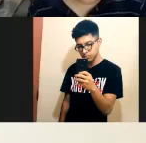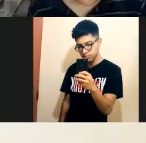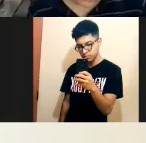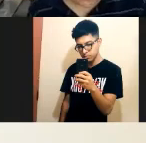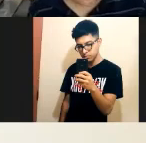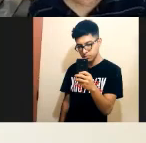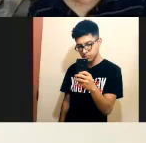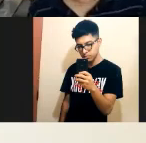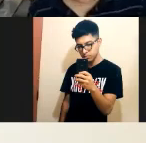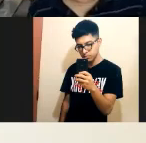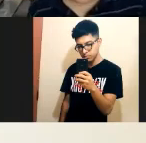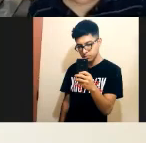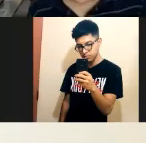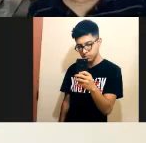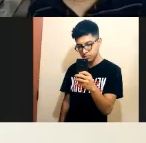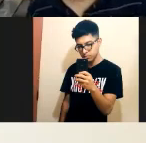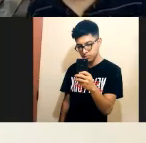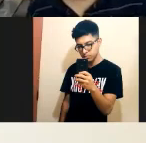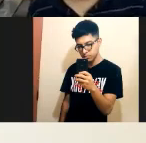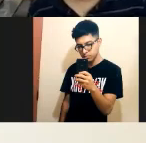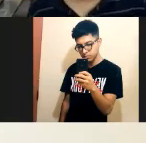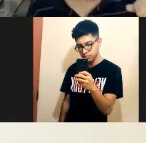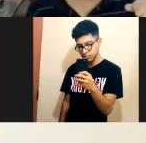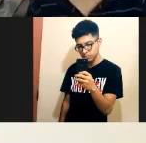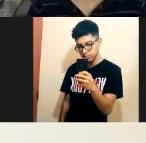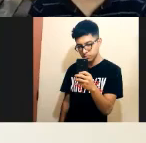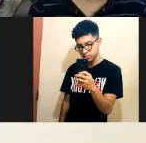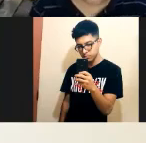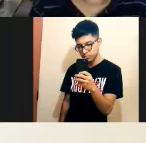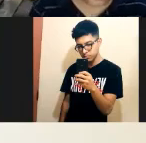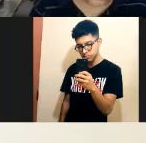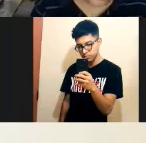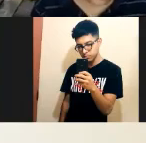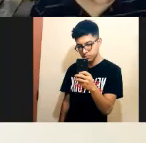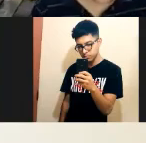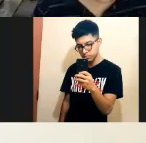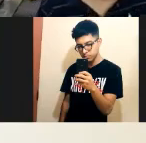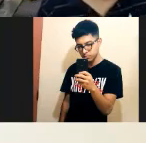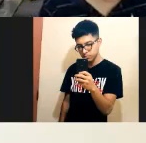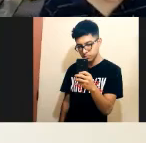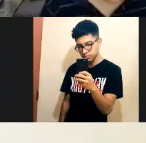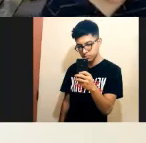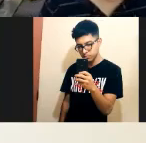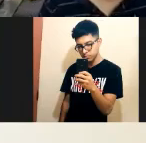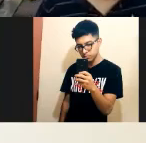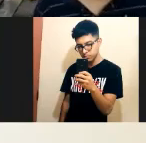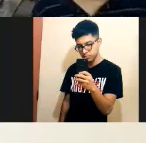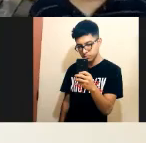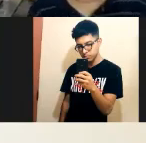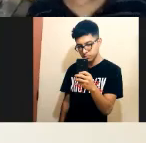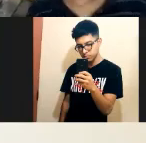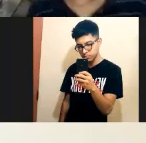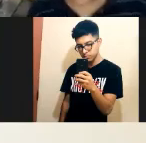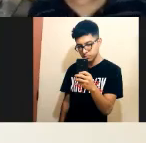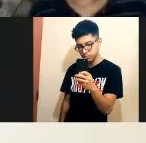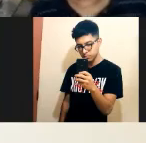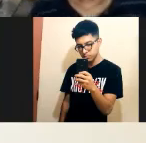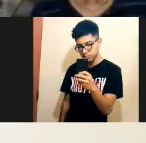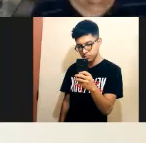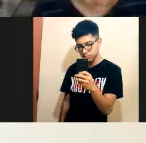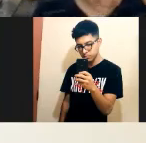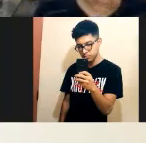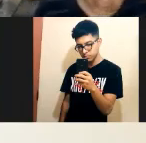el humedal lo que va a hacer es, si yo uso jabón neutro, no jabón comercial